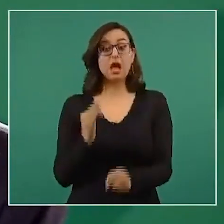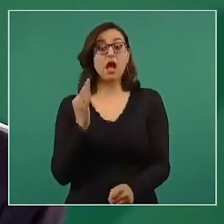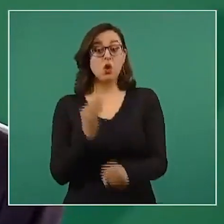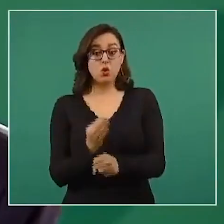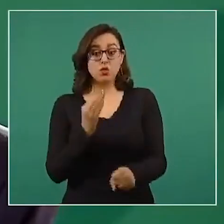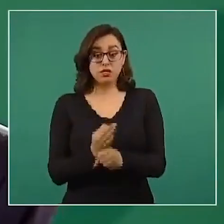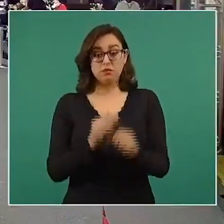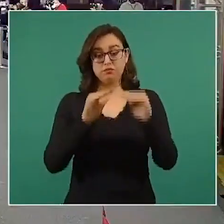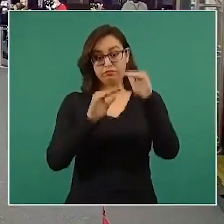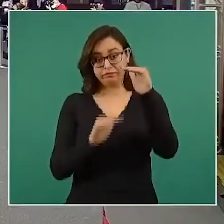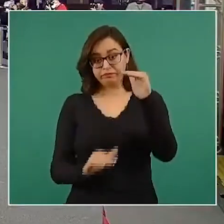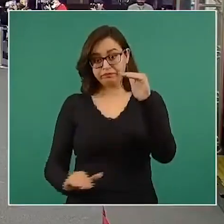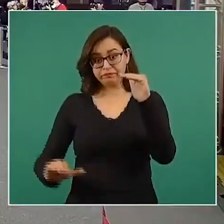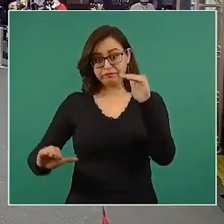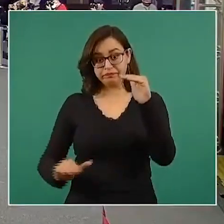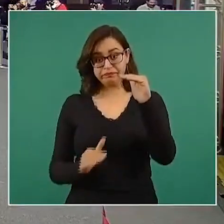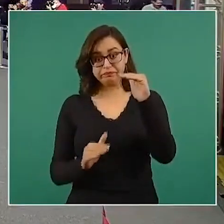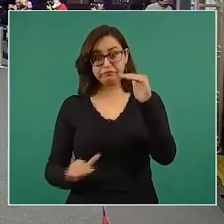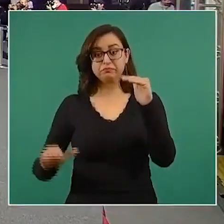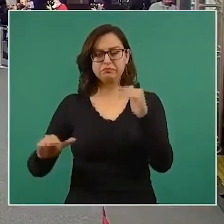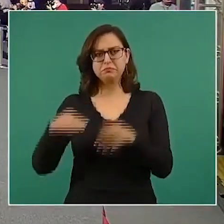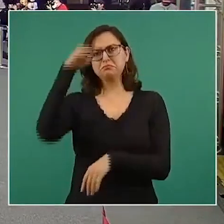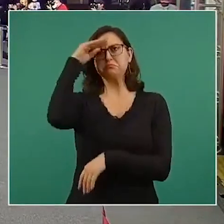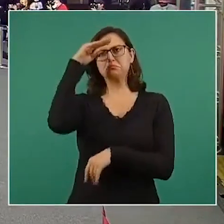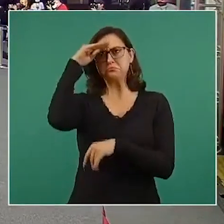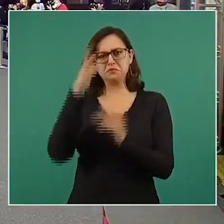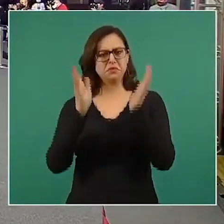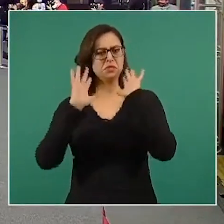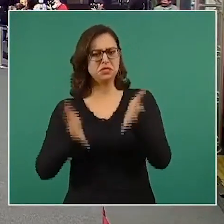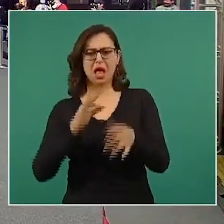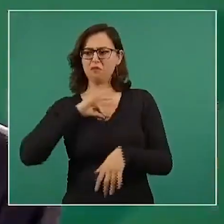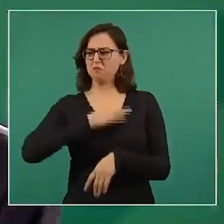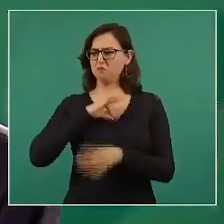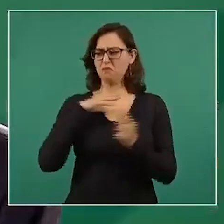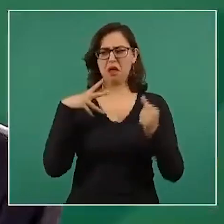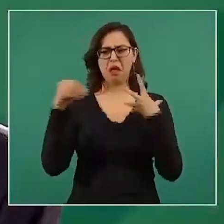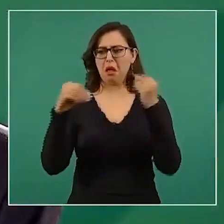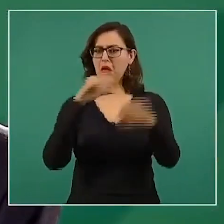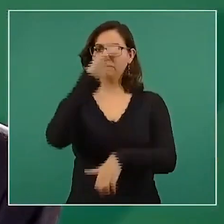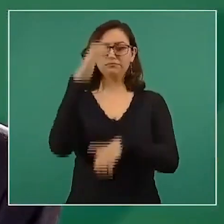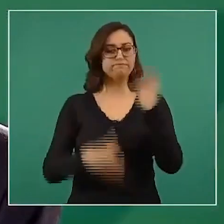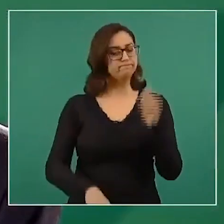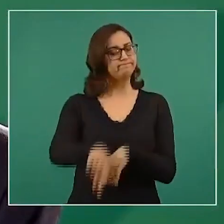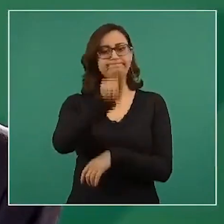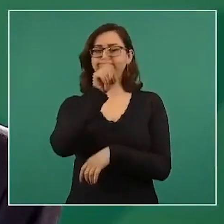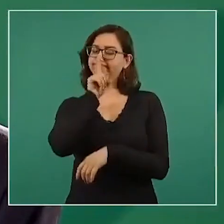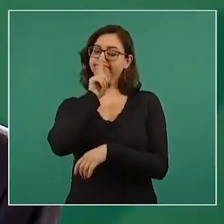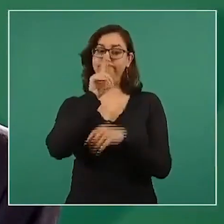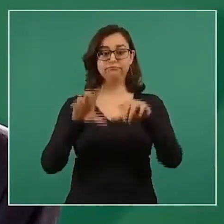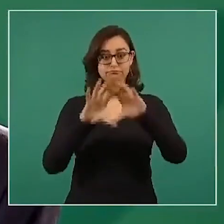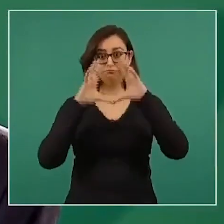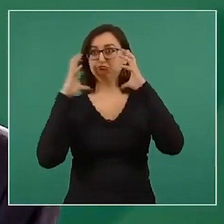en una fase de meseta, no debemos pensar que se ha acabado la epidemia. En el mundo entero sigue muy activa,